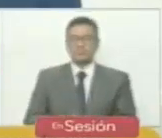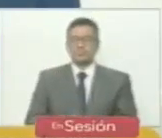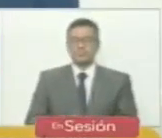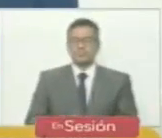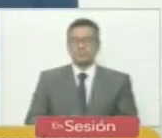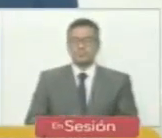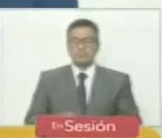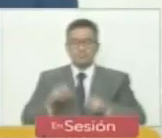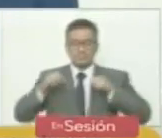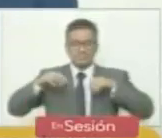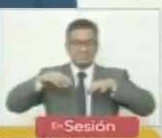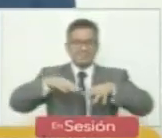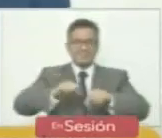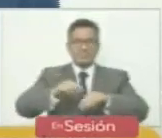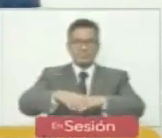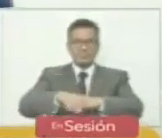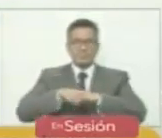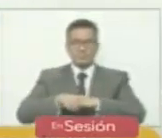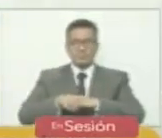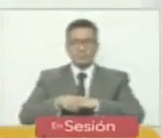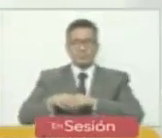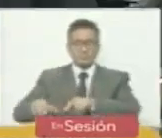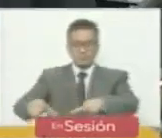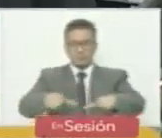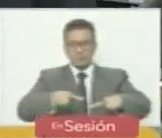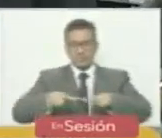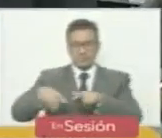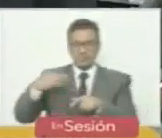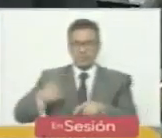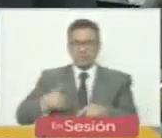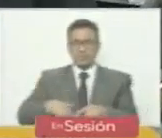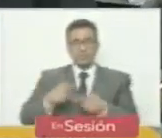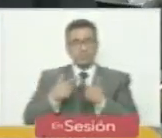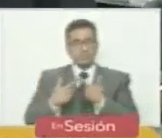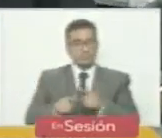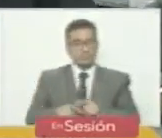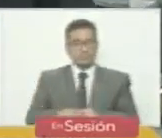a la invasión inglesa al territorio argentino.